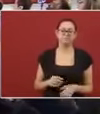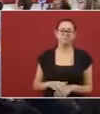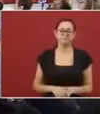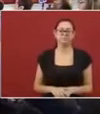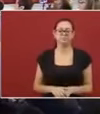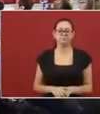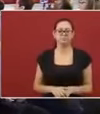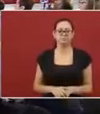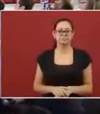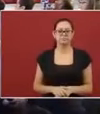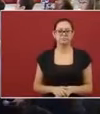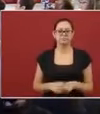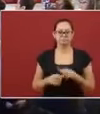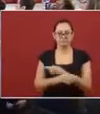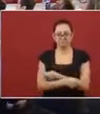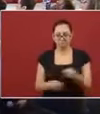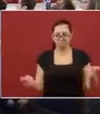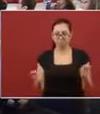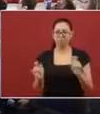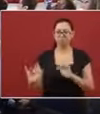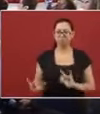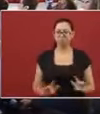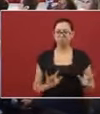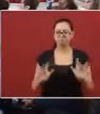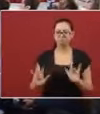entregar la cinta,